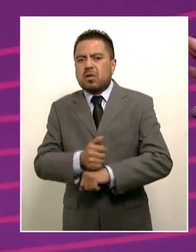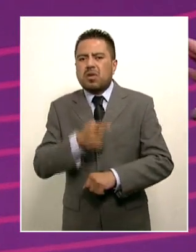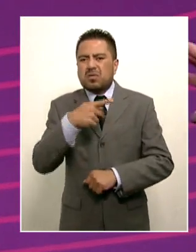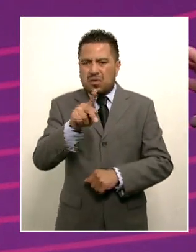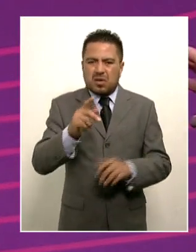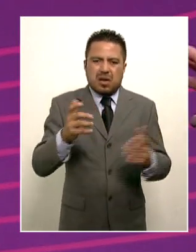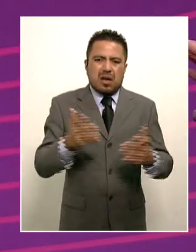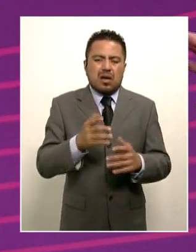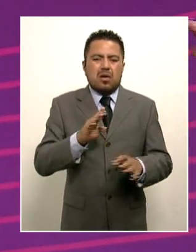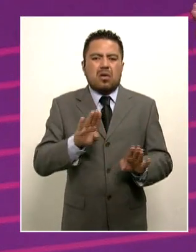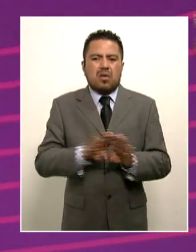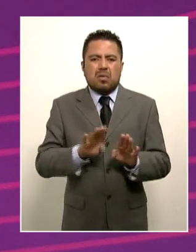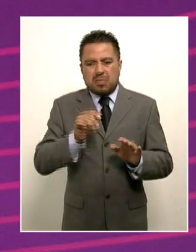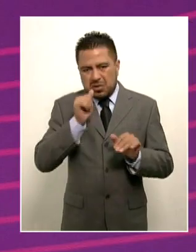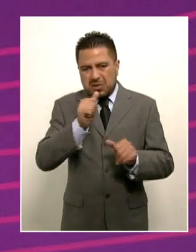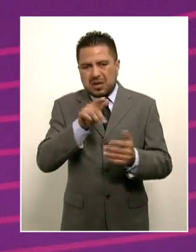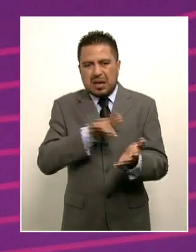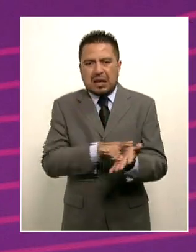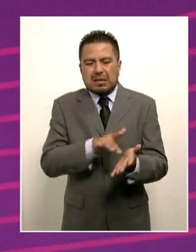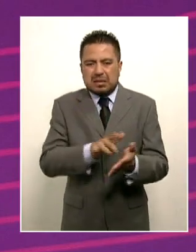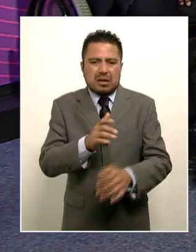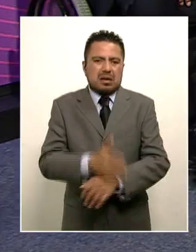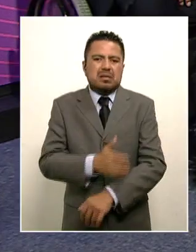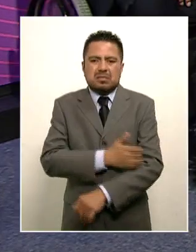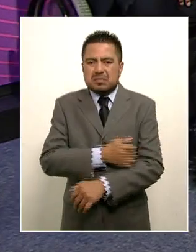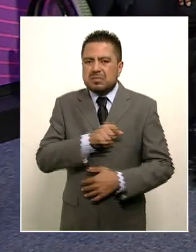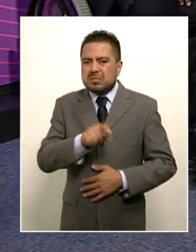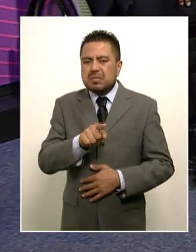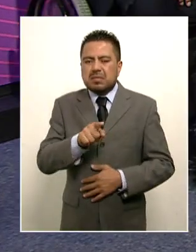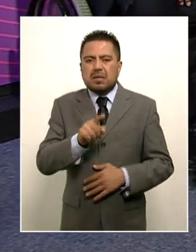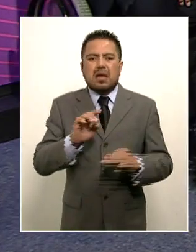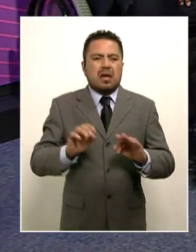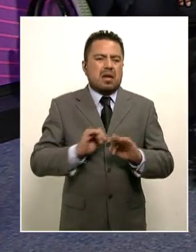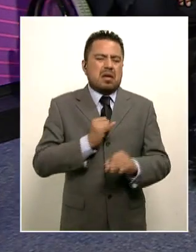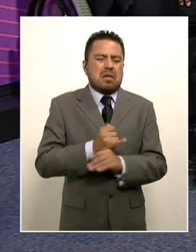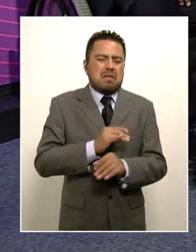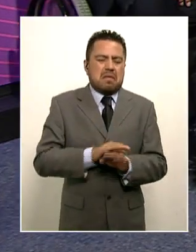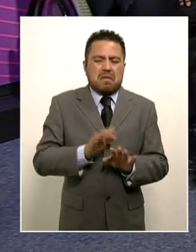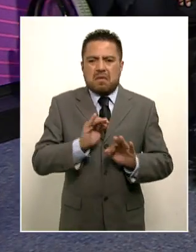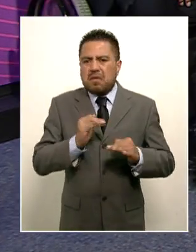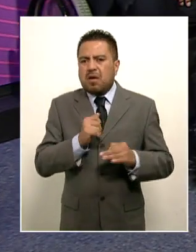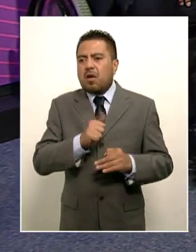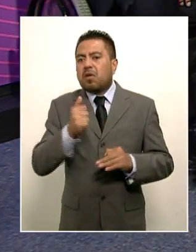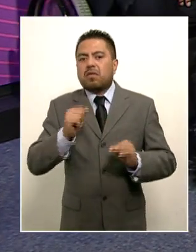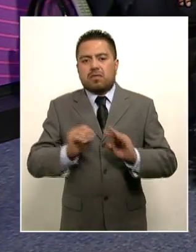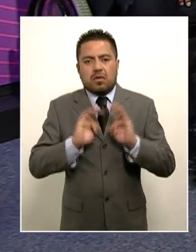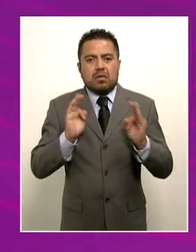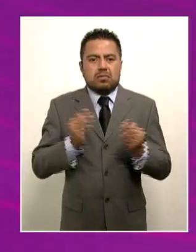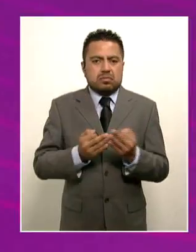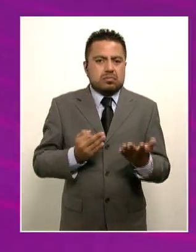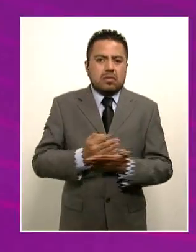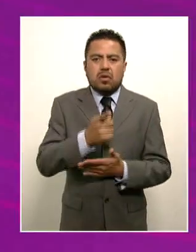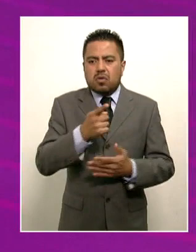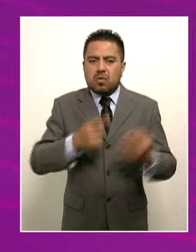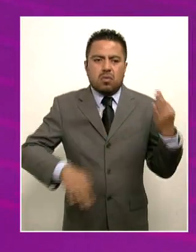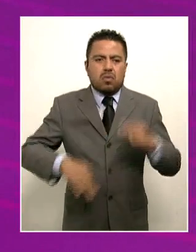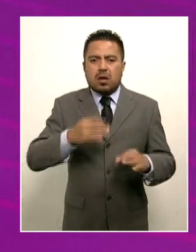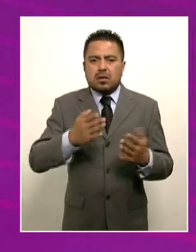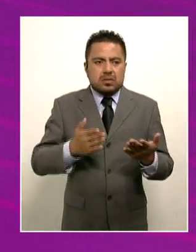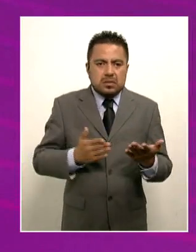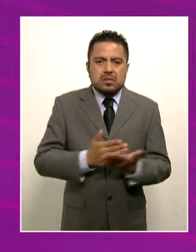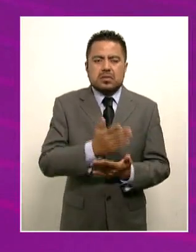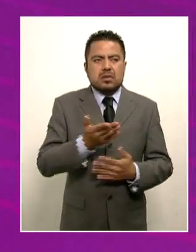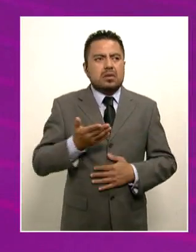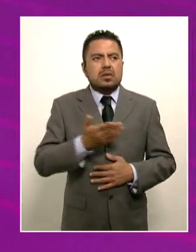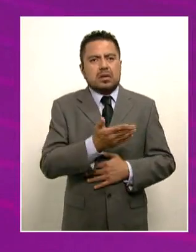caso con tu asistente, pero justificado ese es como en el derecho. Un poco informal, ¿no? Sí. Pero hay otras más formales, ¿no? Sí. Tú vas con un juez y